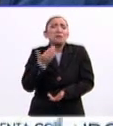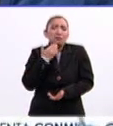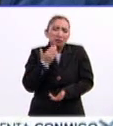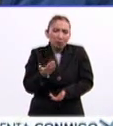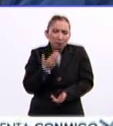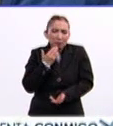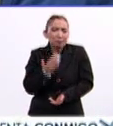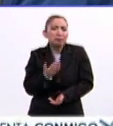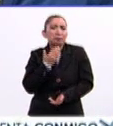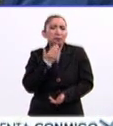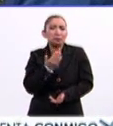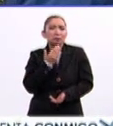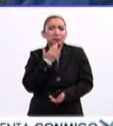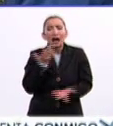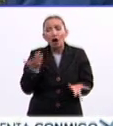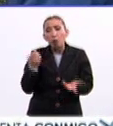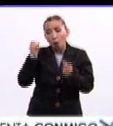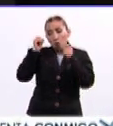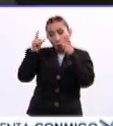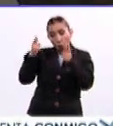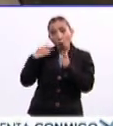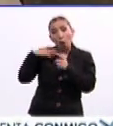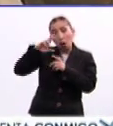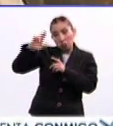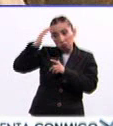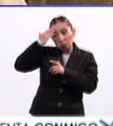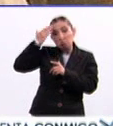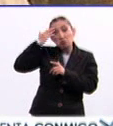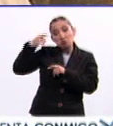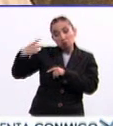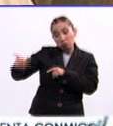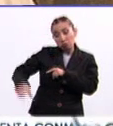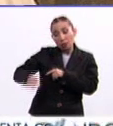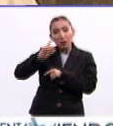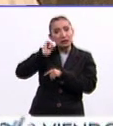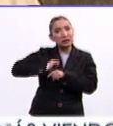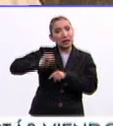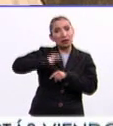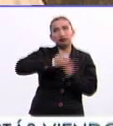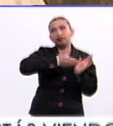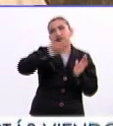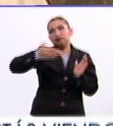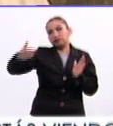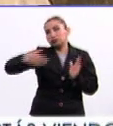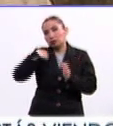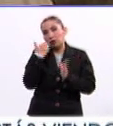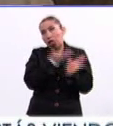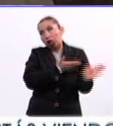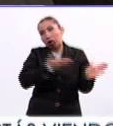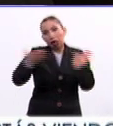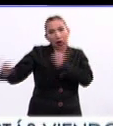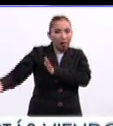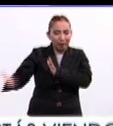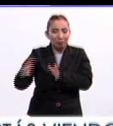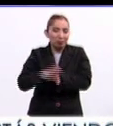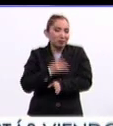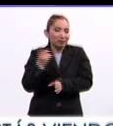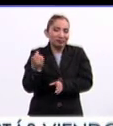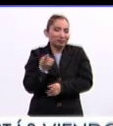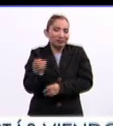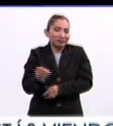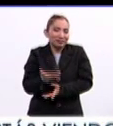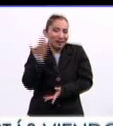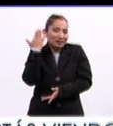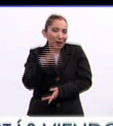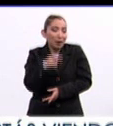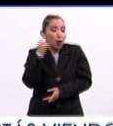que se le haga ese reconocimiento tantos siglos después, porque a veces, hace un momento